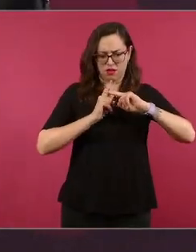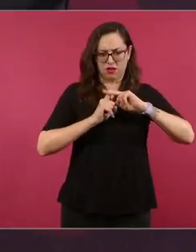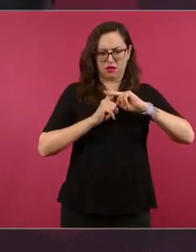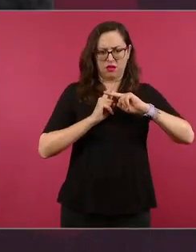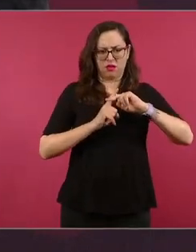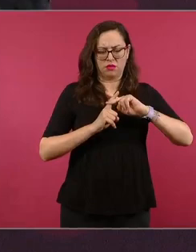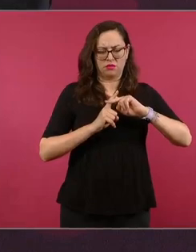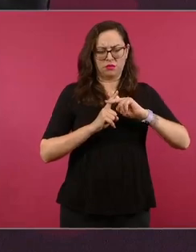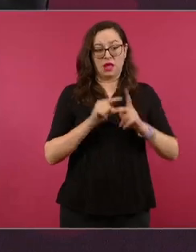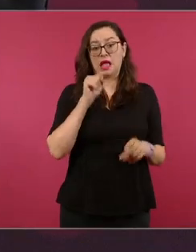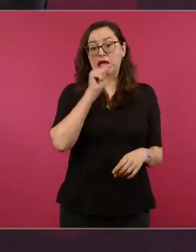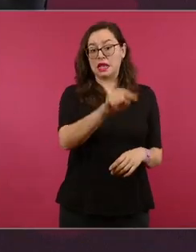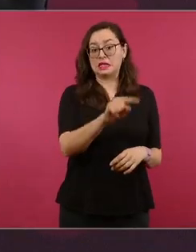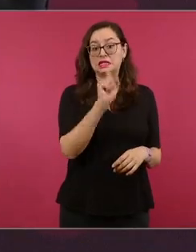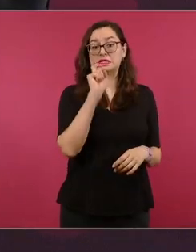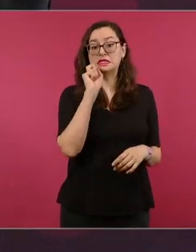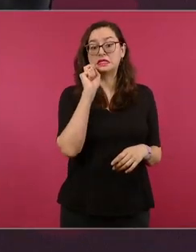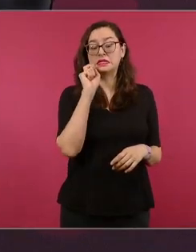0.5.